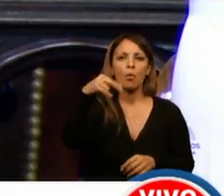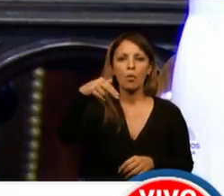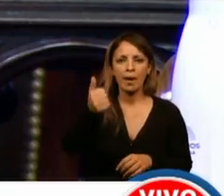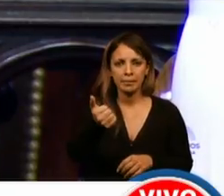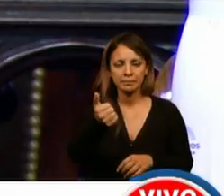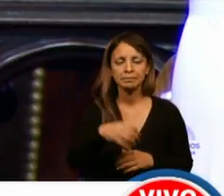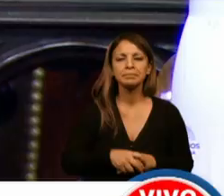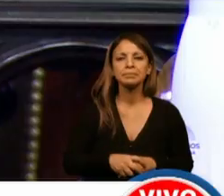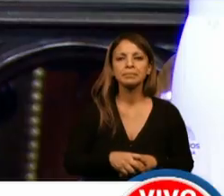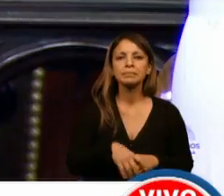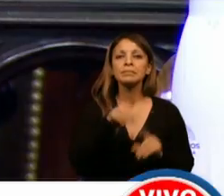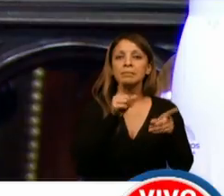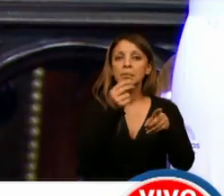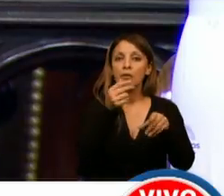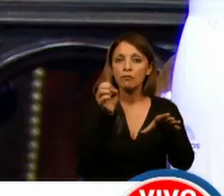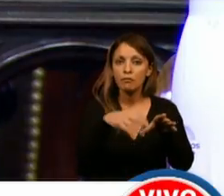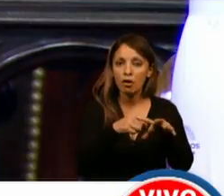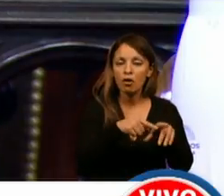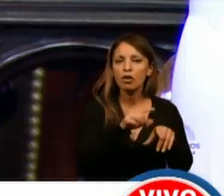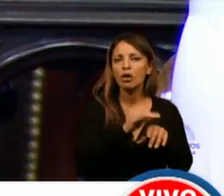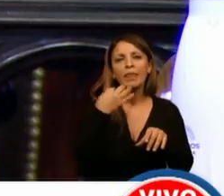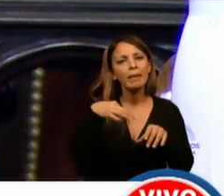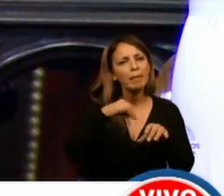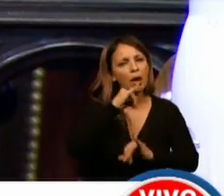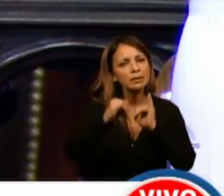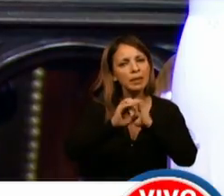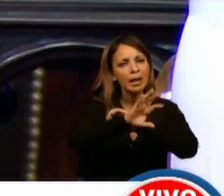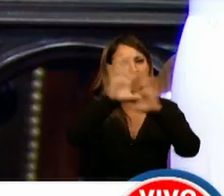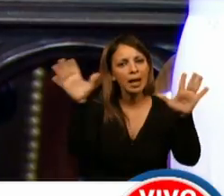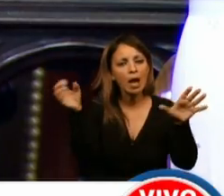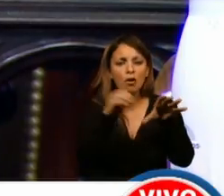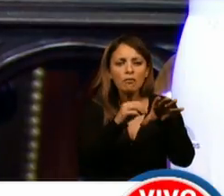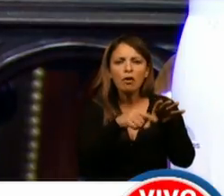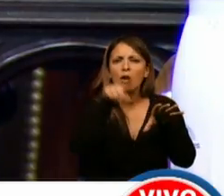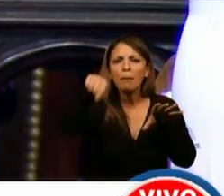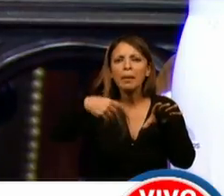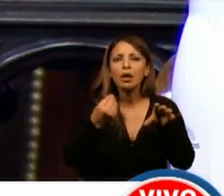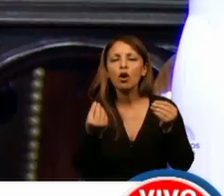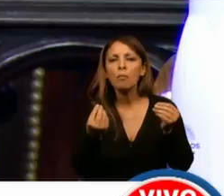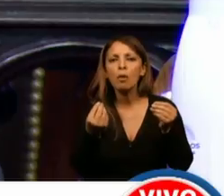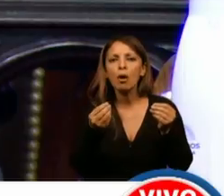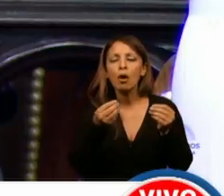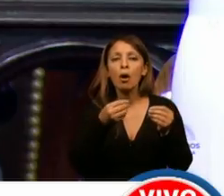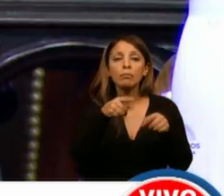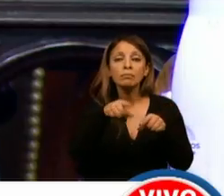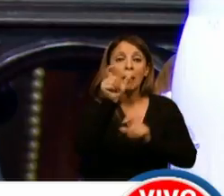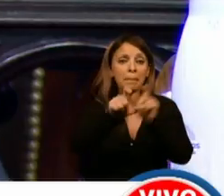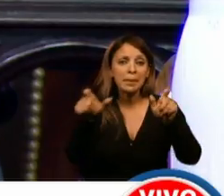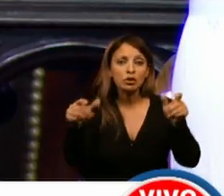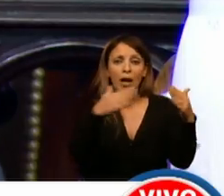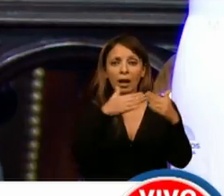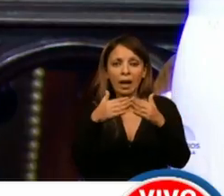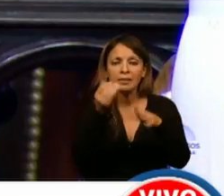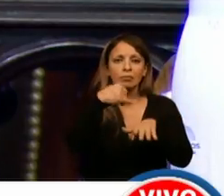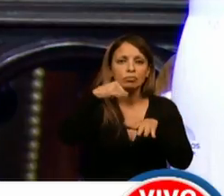el fondo hay que dejarlo bien en claro y se ha dicho acá se financia con el recargo de todos los usuarios todos los usuarios